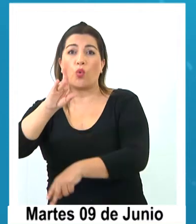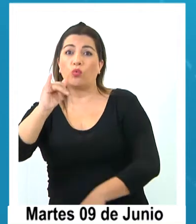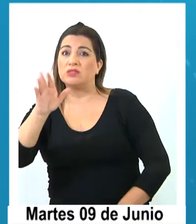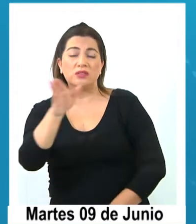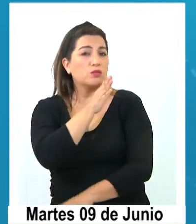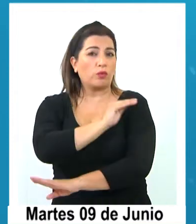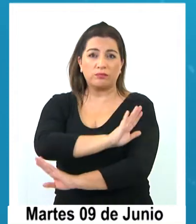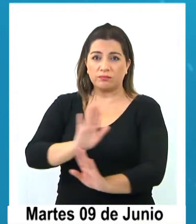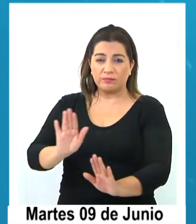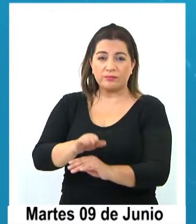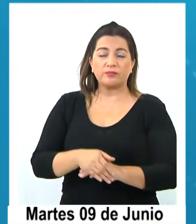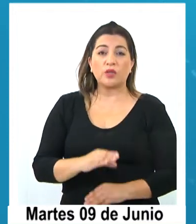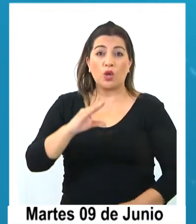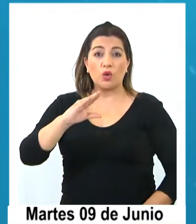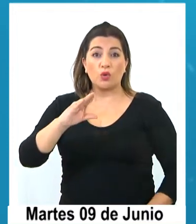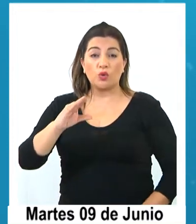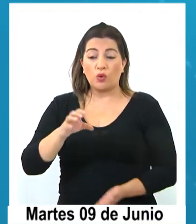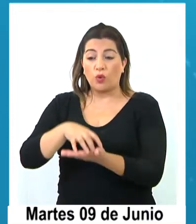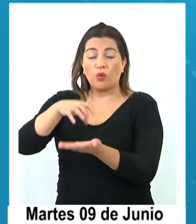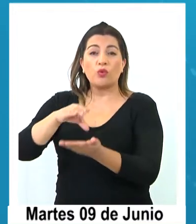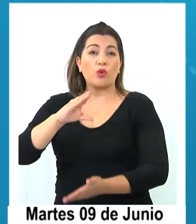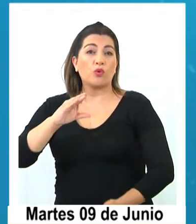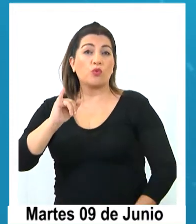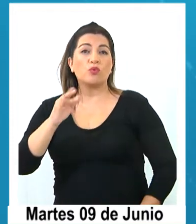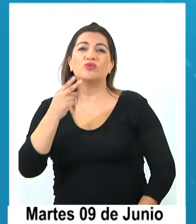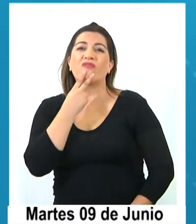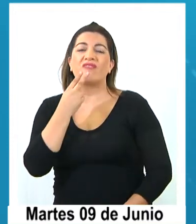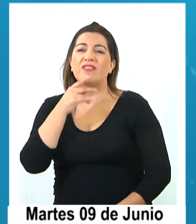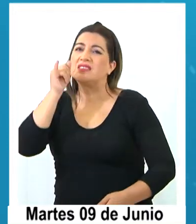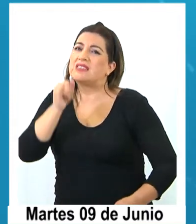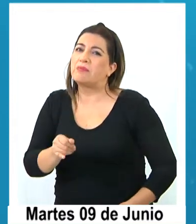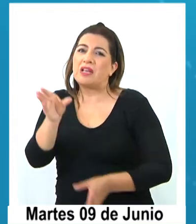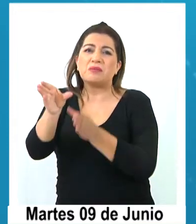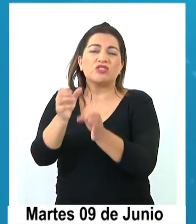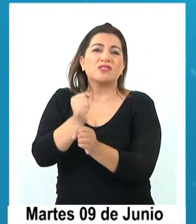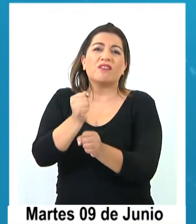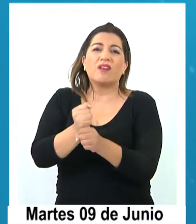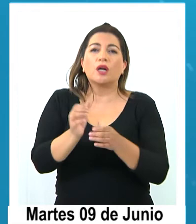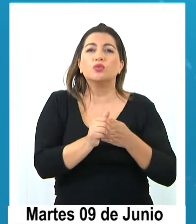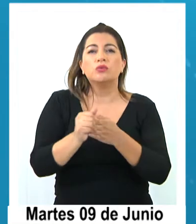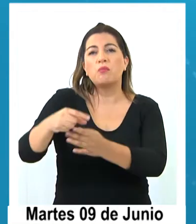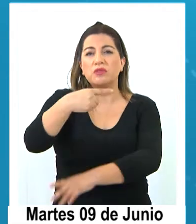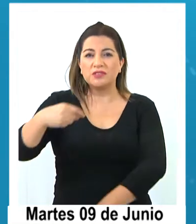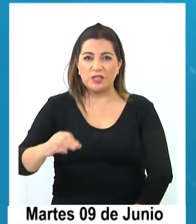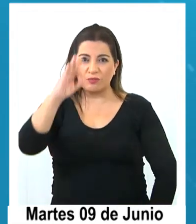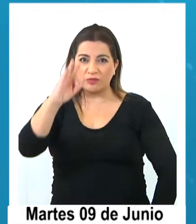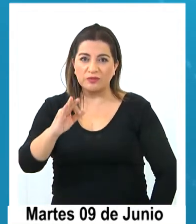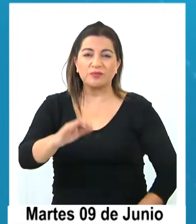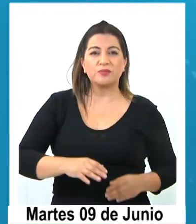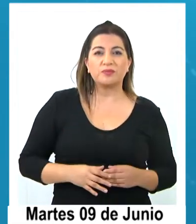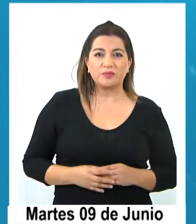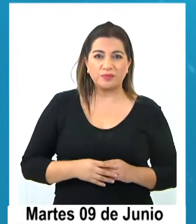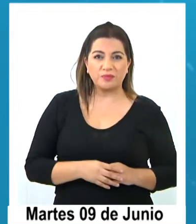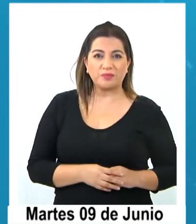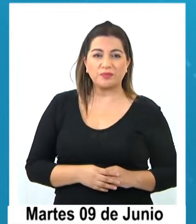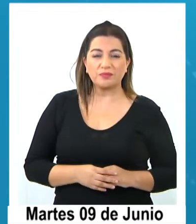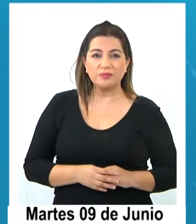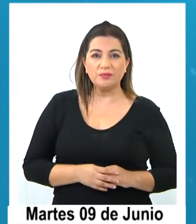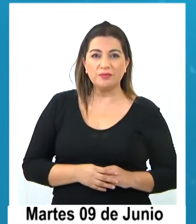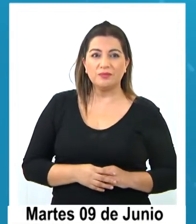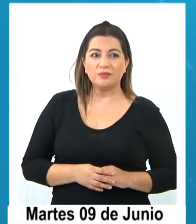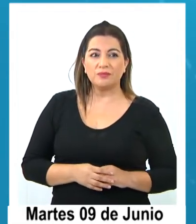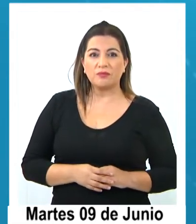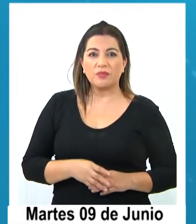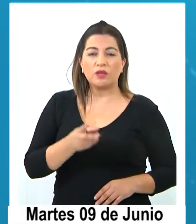Cusco vive del turismo casi al 100%. Claro, pero para llegar a eso,